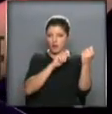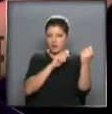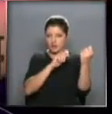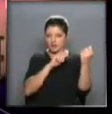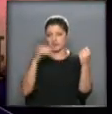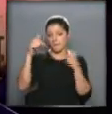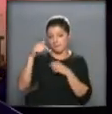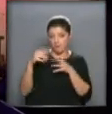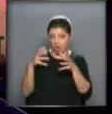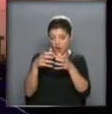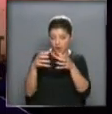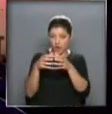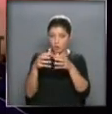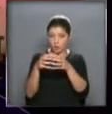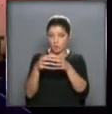orquesta